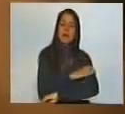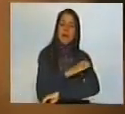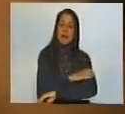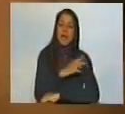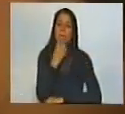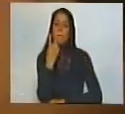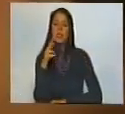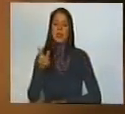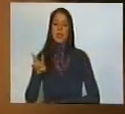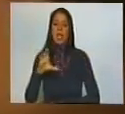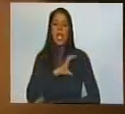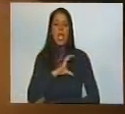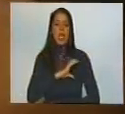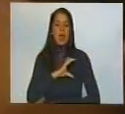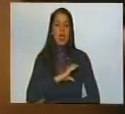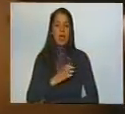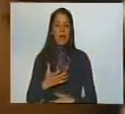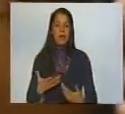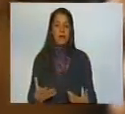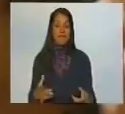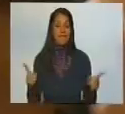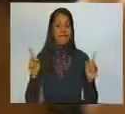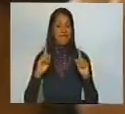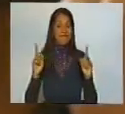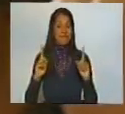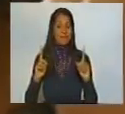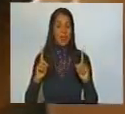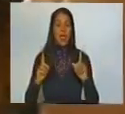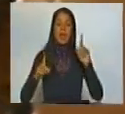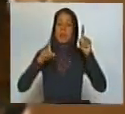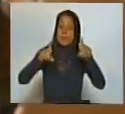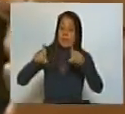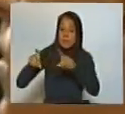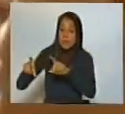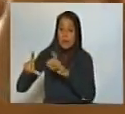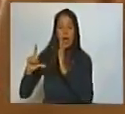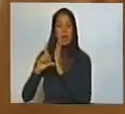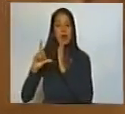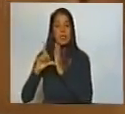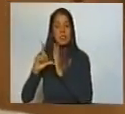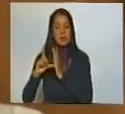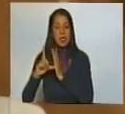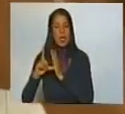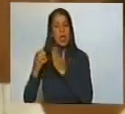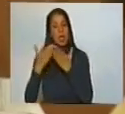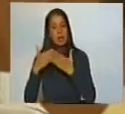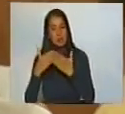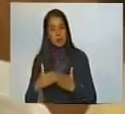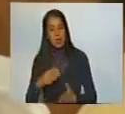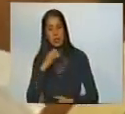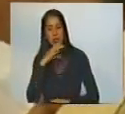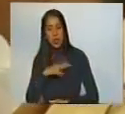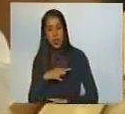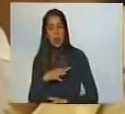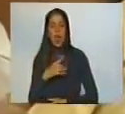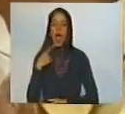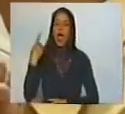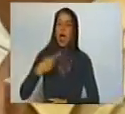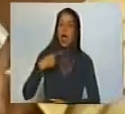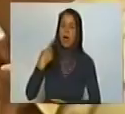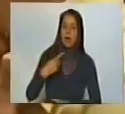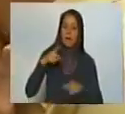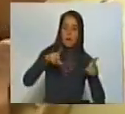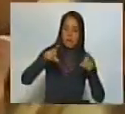enero, ¿verdad? En las escuelas, en las universidades, cuando se hace historia, cuando se escribe en la prensa, se habla de una